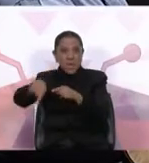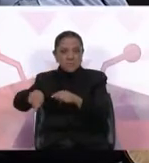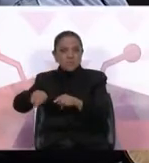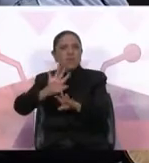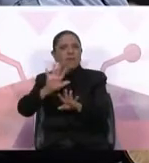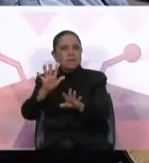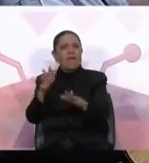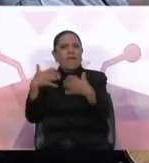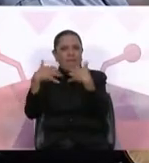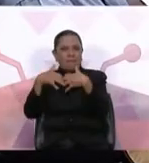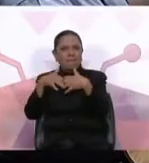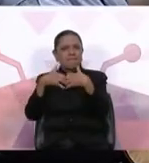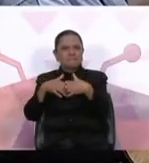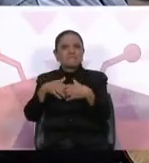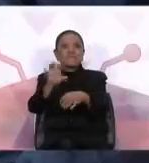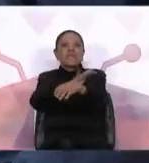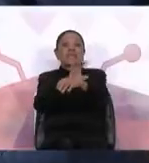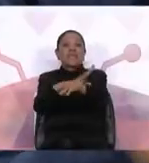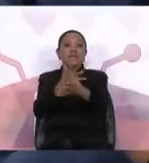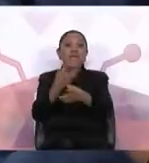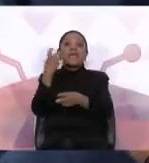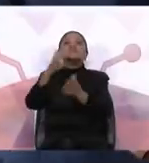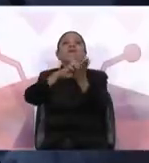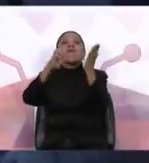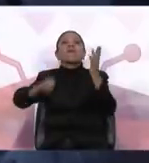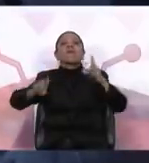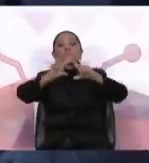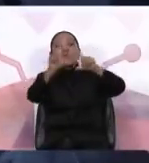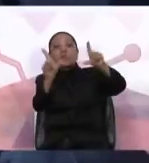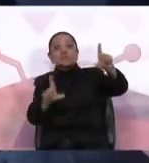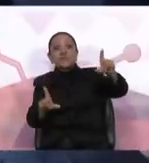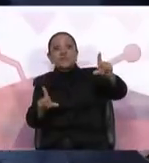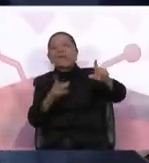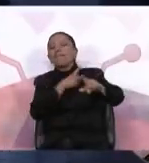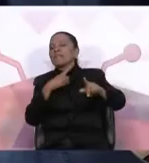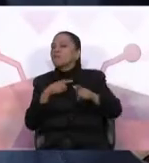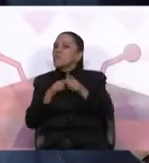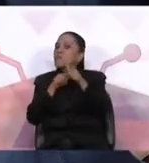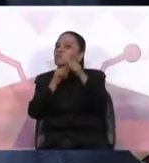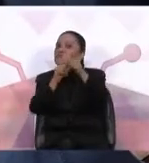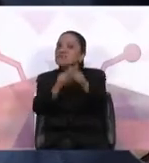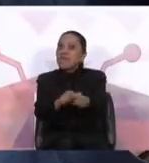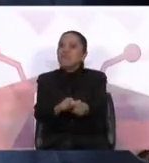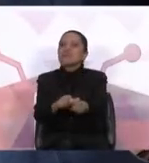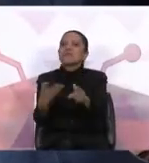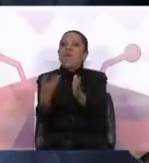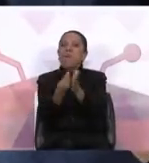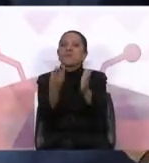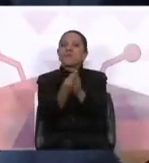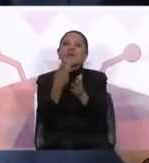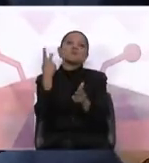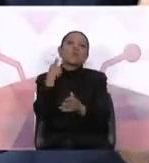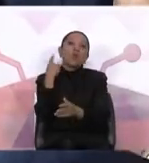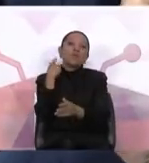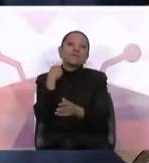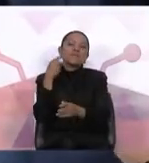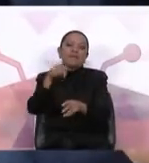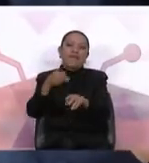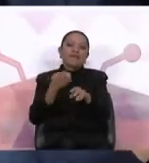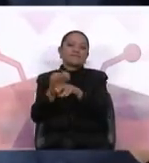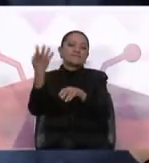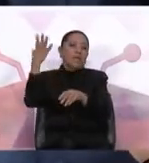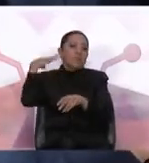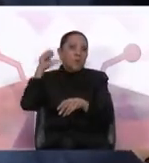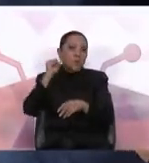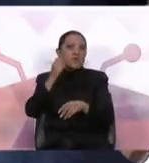nacional y lo que tendríamos que seguir haciendo es aplicar esa política pública en el estado de morelos para hacer un estado verde